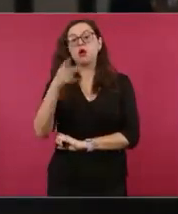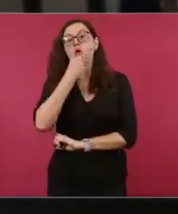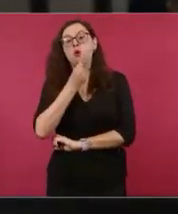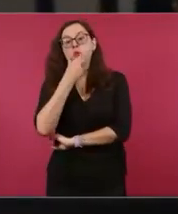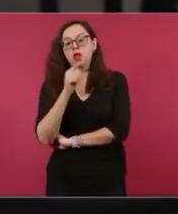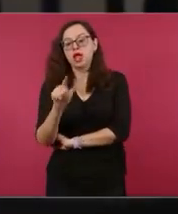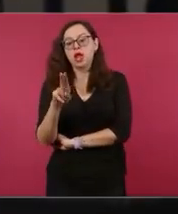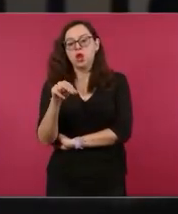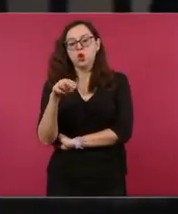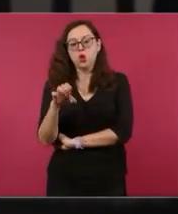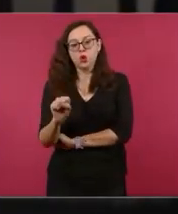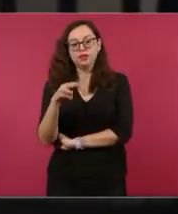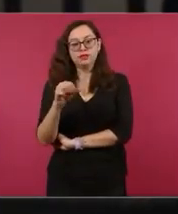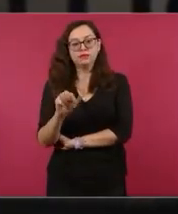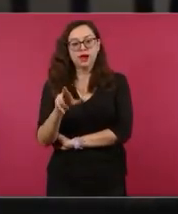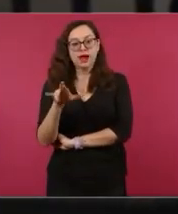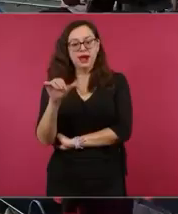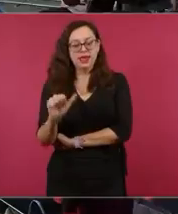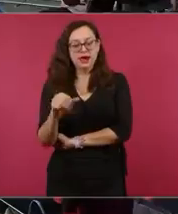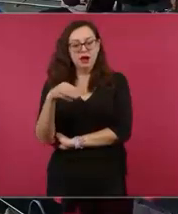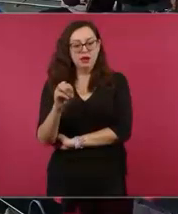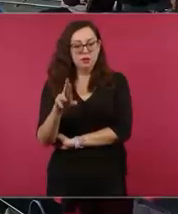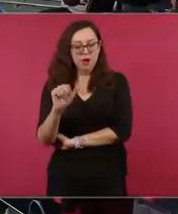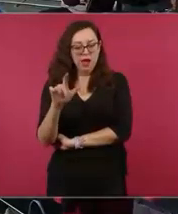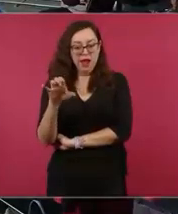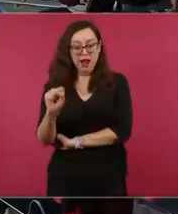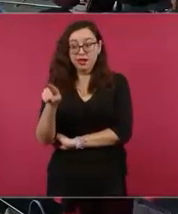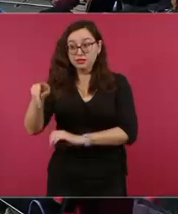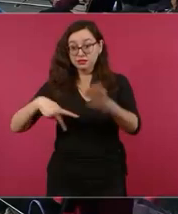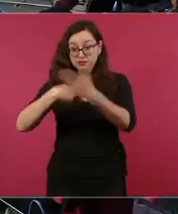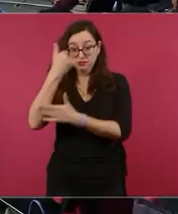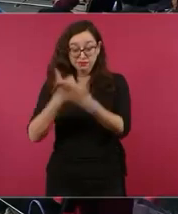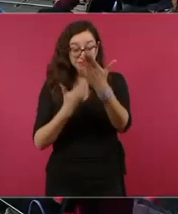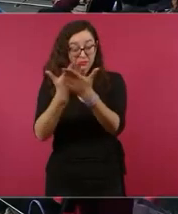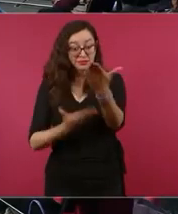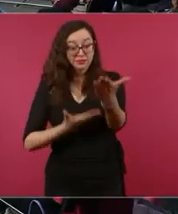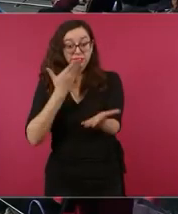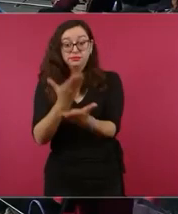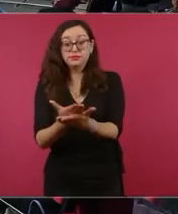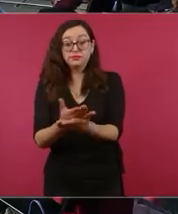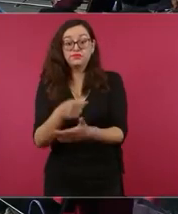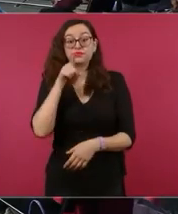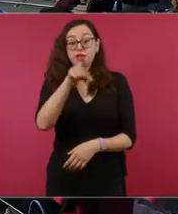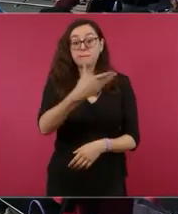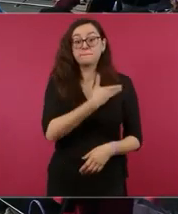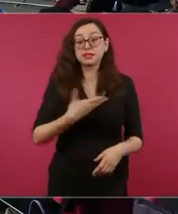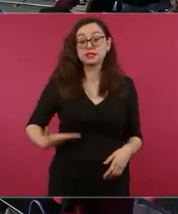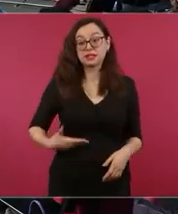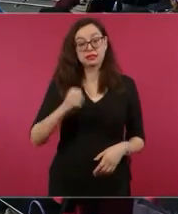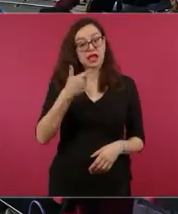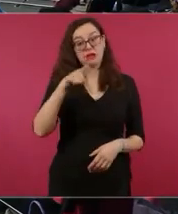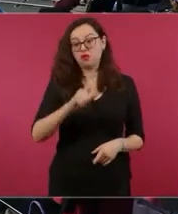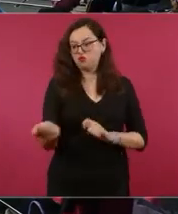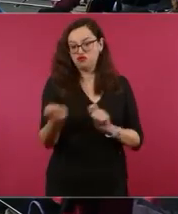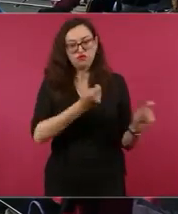María Aguilar Morales presentó un proyecto en el cual pues pedía su destitución, presidente. Quizá